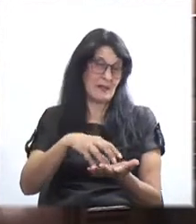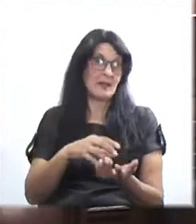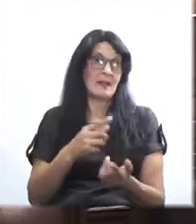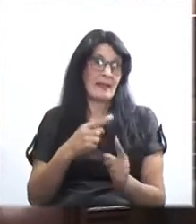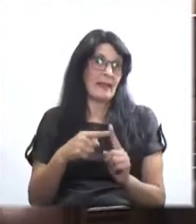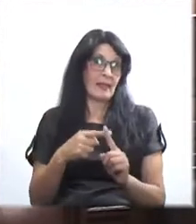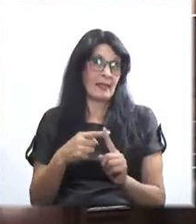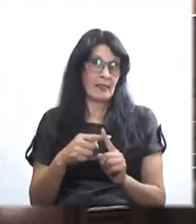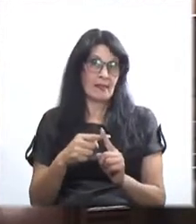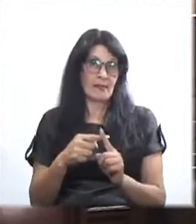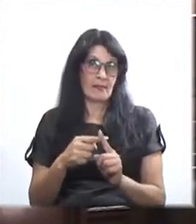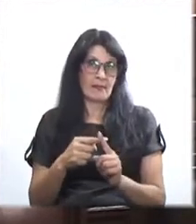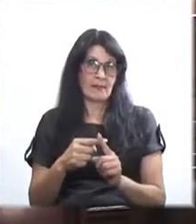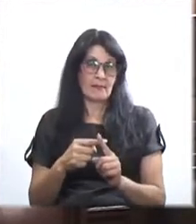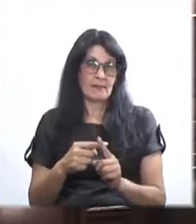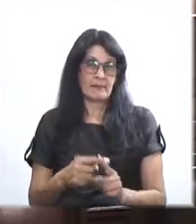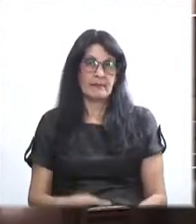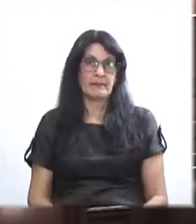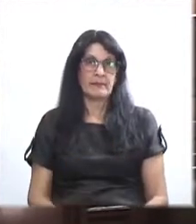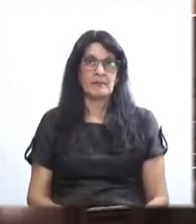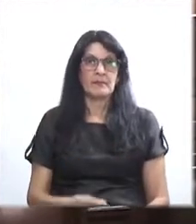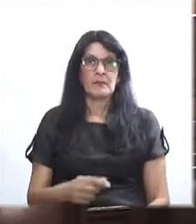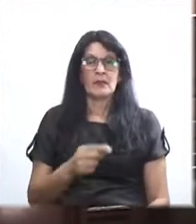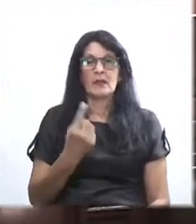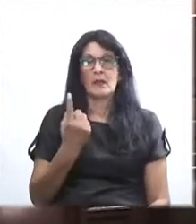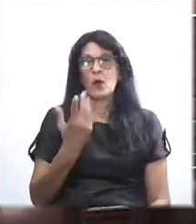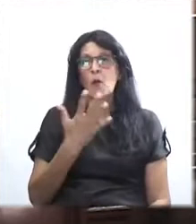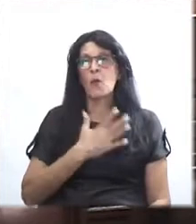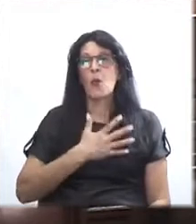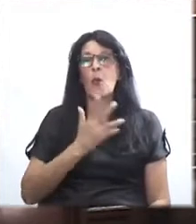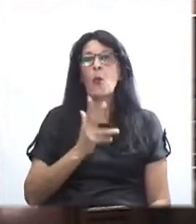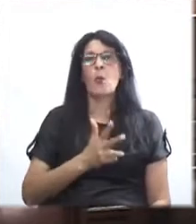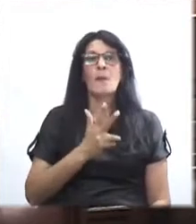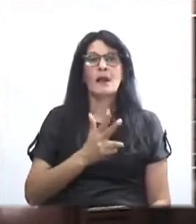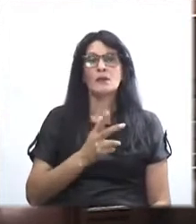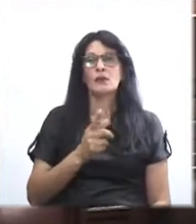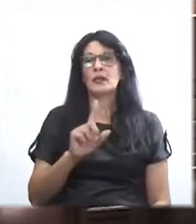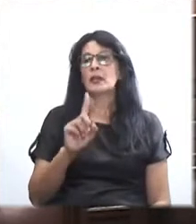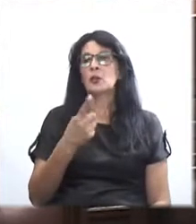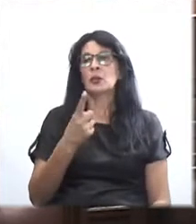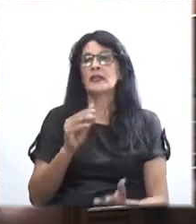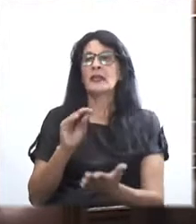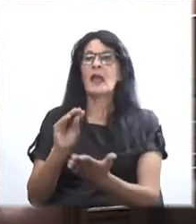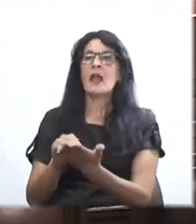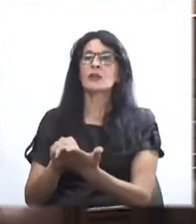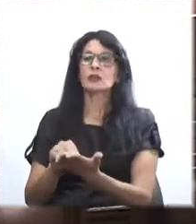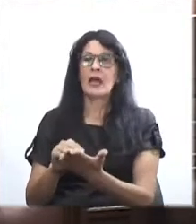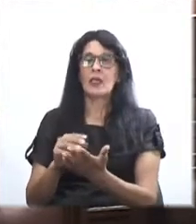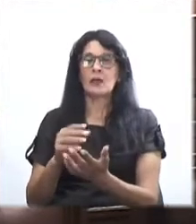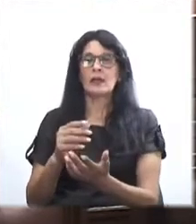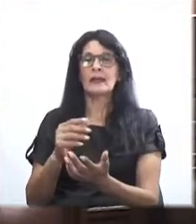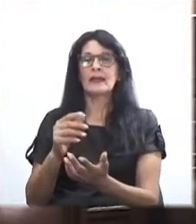existe. Es como un ser humano que no estuviera inscrito en el registro civil.